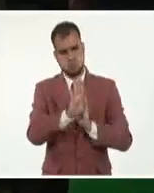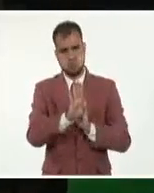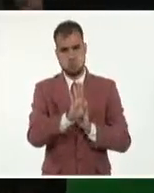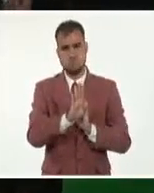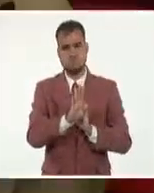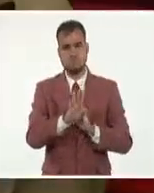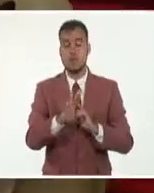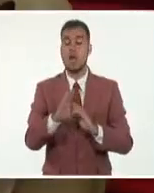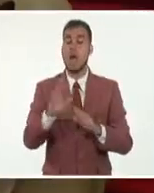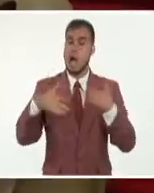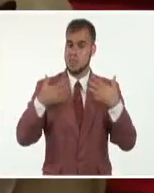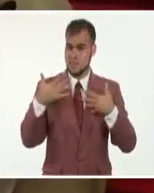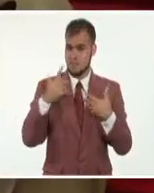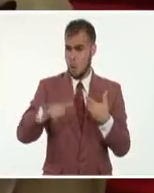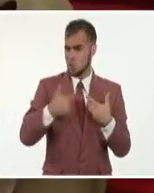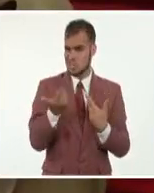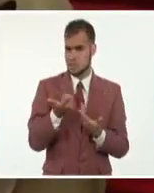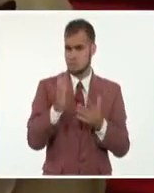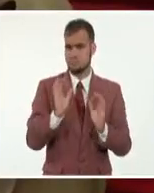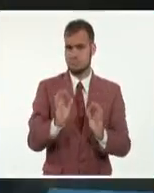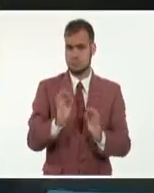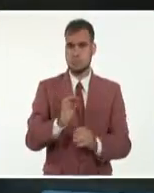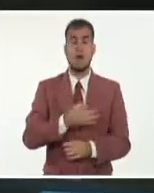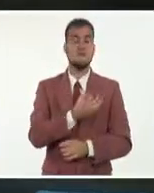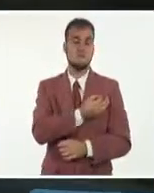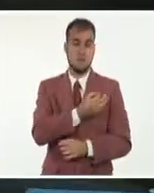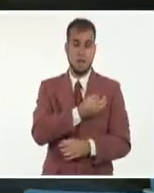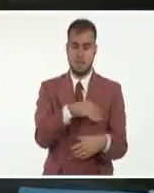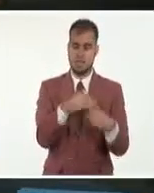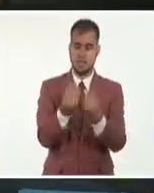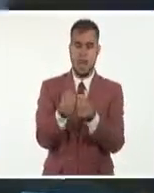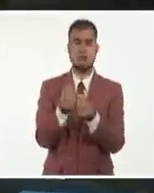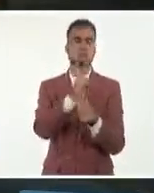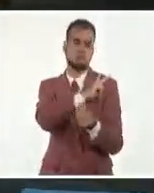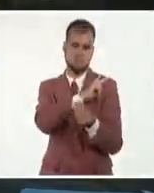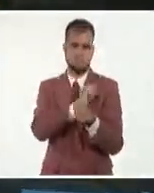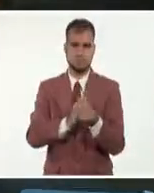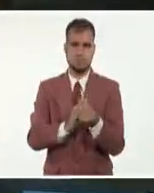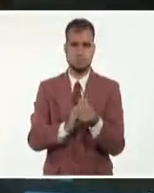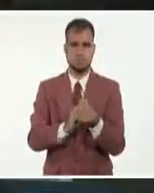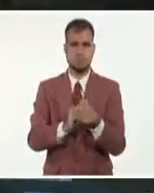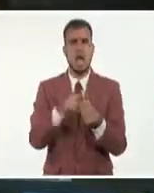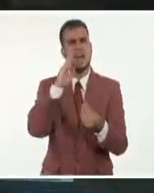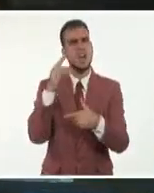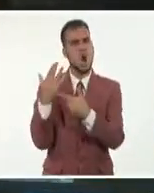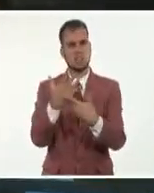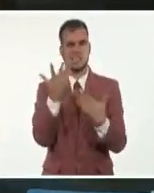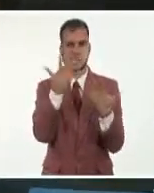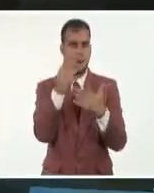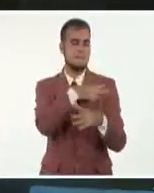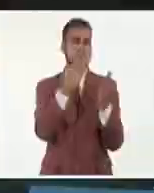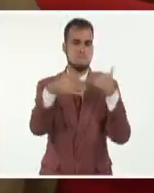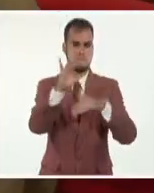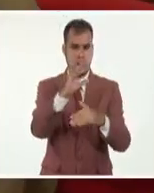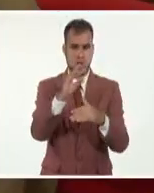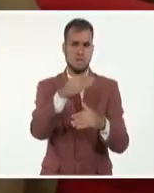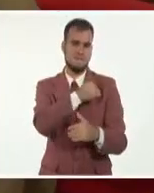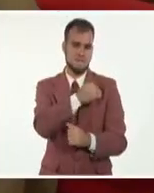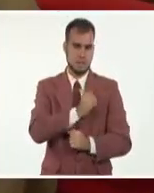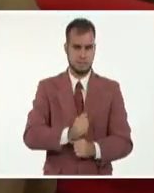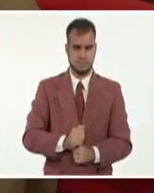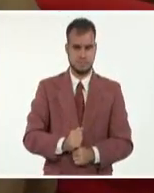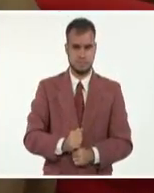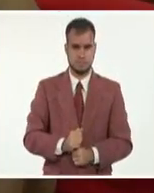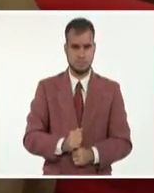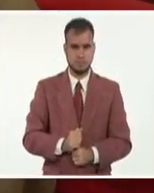la fecha fue entregado a la Jefatura del Ejército un reconocimiento del ministro de las Fuerzas Armadas Revolucionarias, general